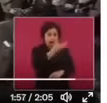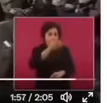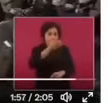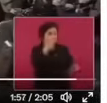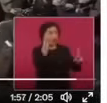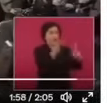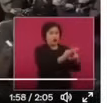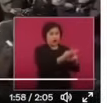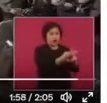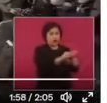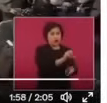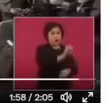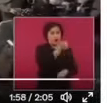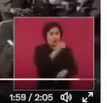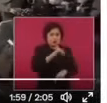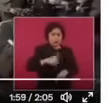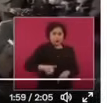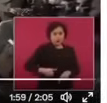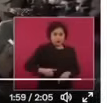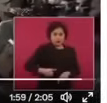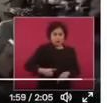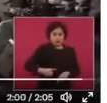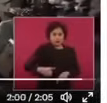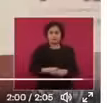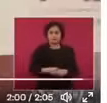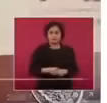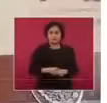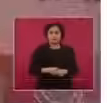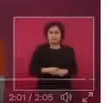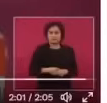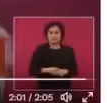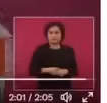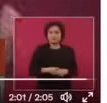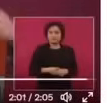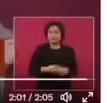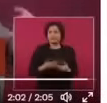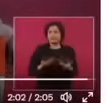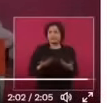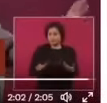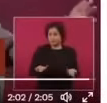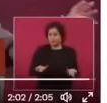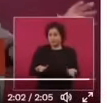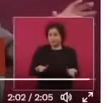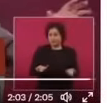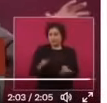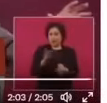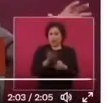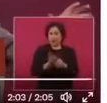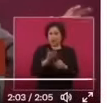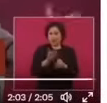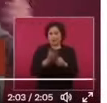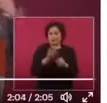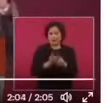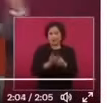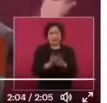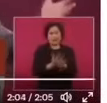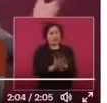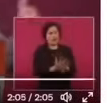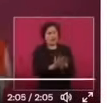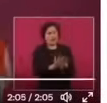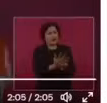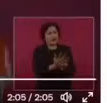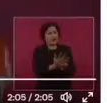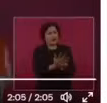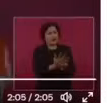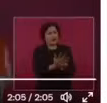Esto hace poco, hace un mes. O sea, se rajan las vestiduras de manera